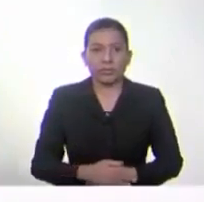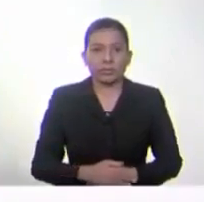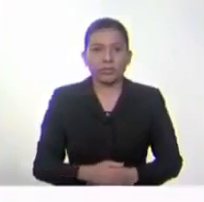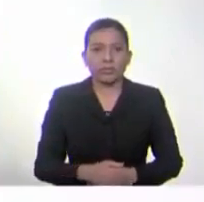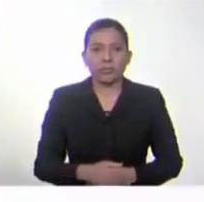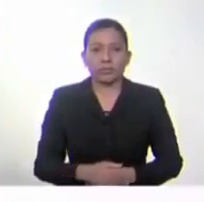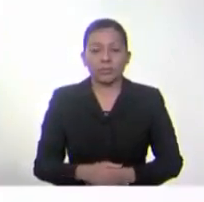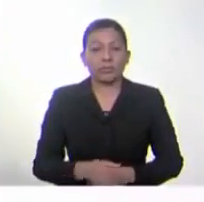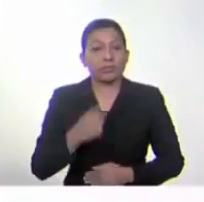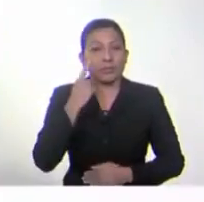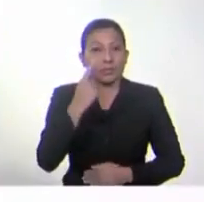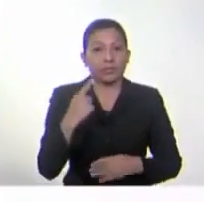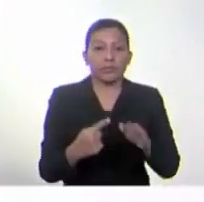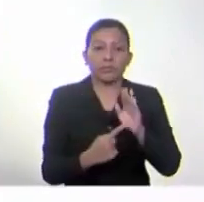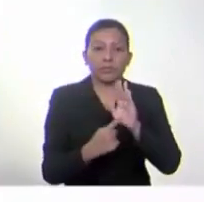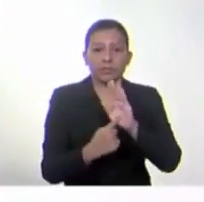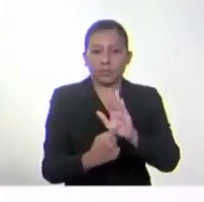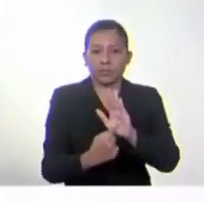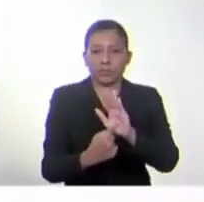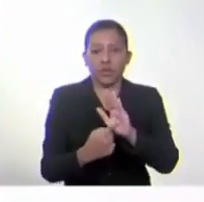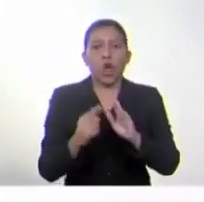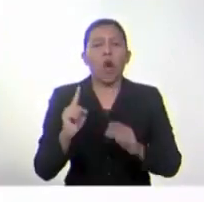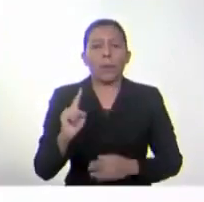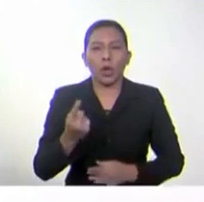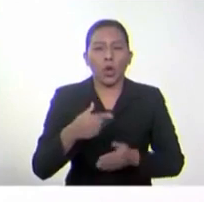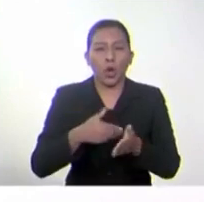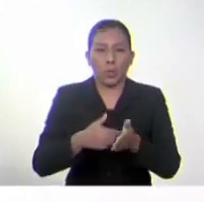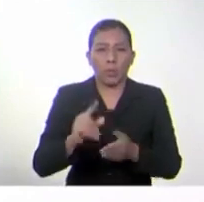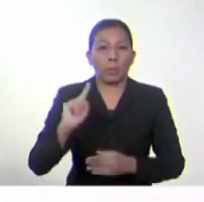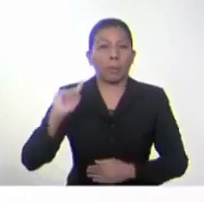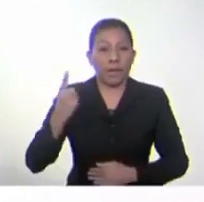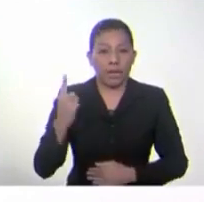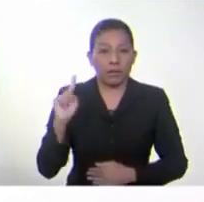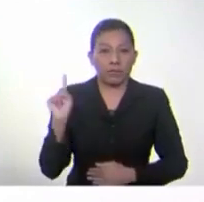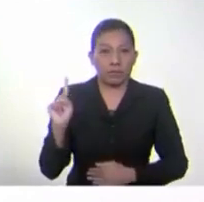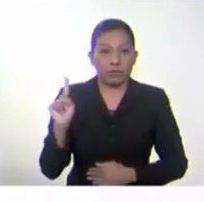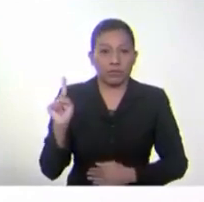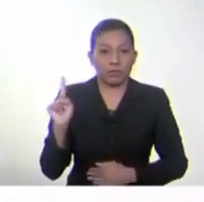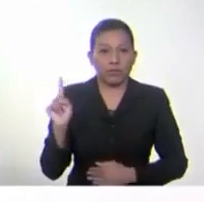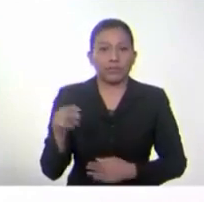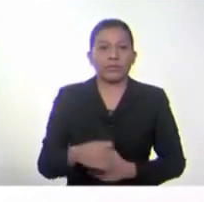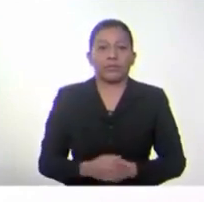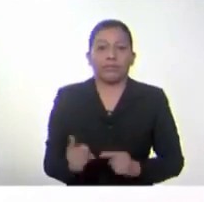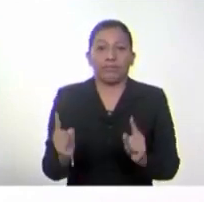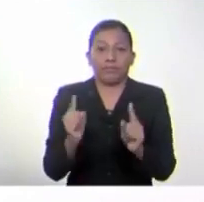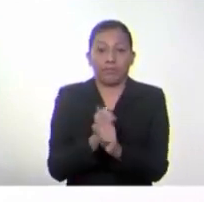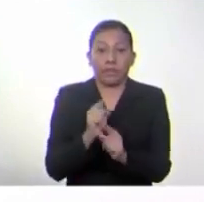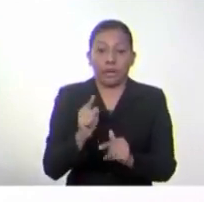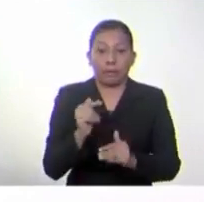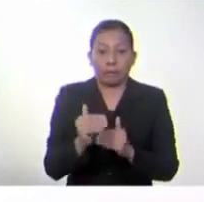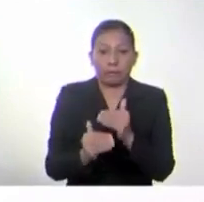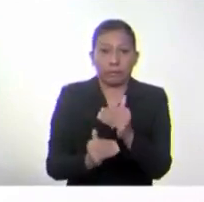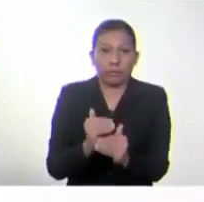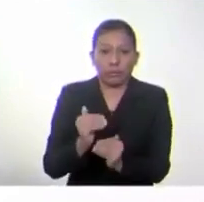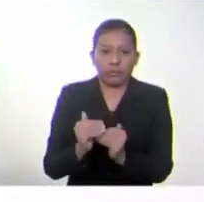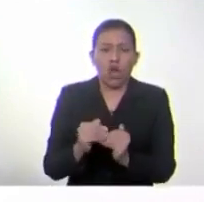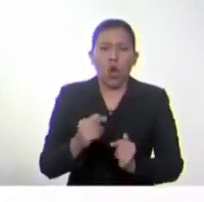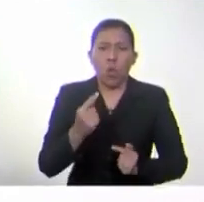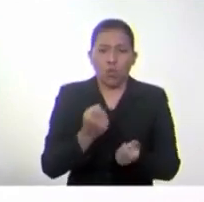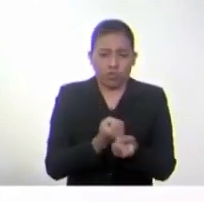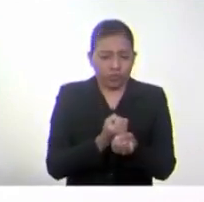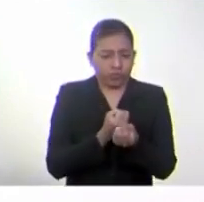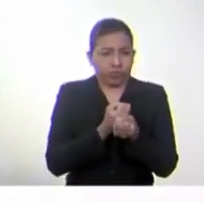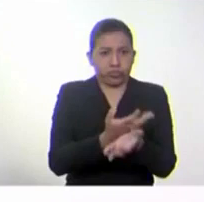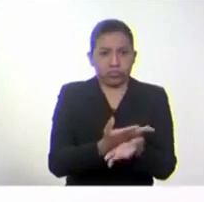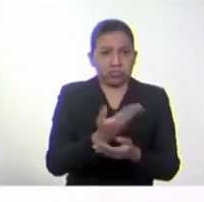En este momento te describiremos los pasos. Paso 1. Traducción del proceso. Si la reacción es descrita y no